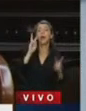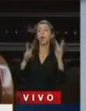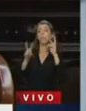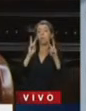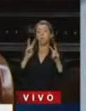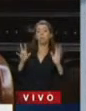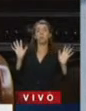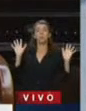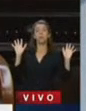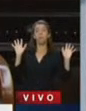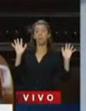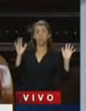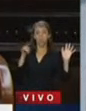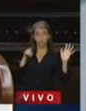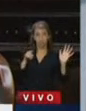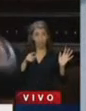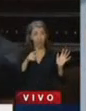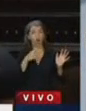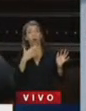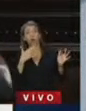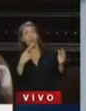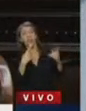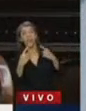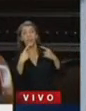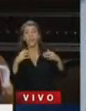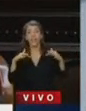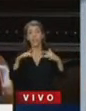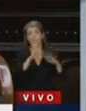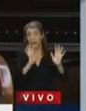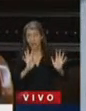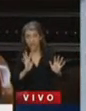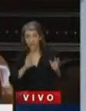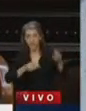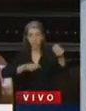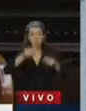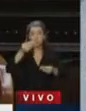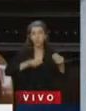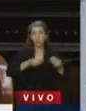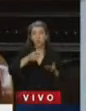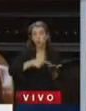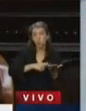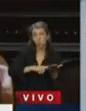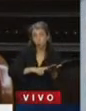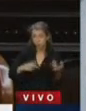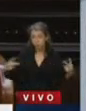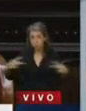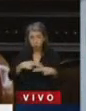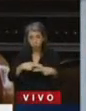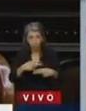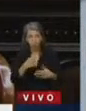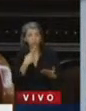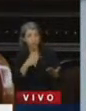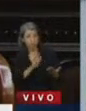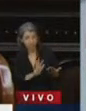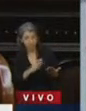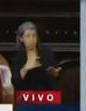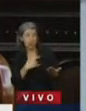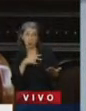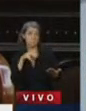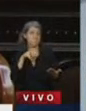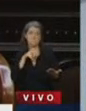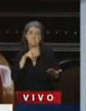contra, es porque este presupuesto por primera vez es un presupuesto kirchnerista que no incluye un aumento del gasto en términos reales. El